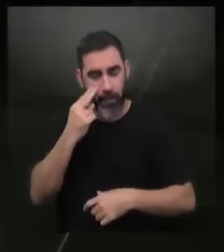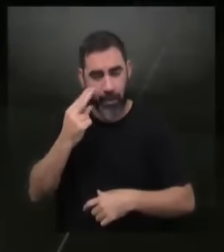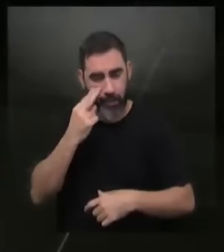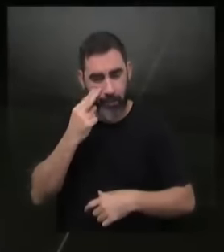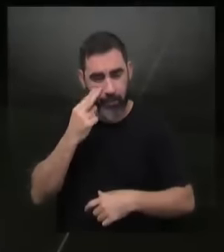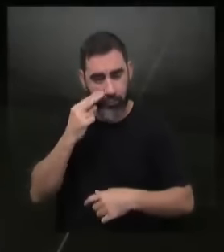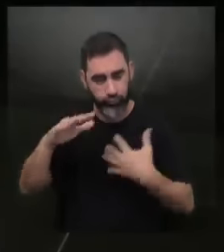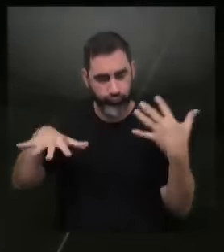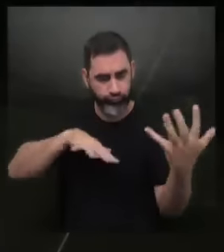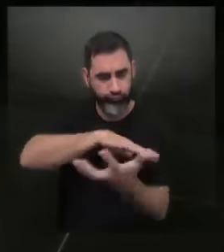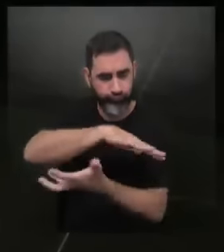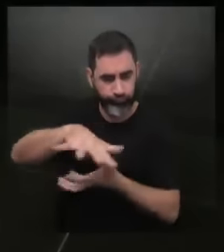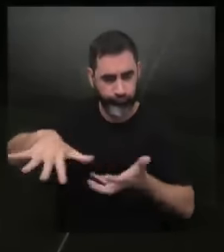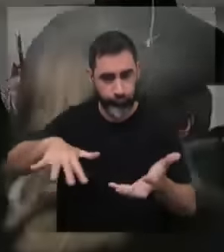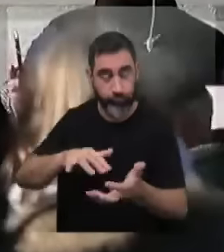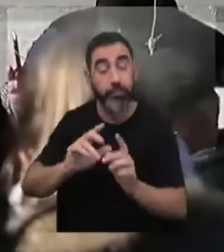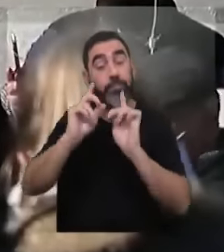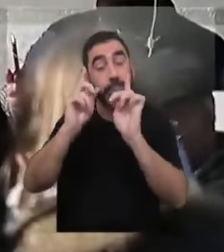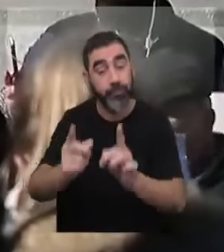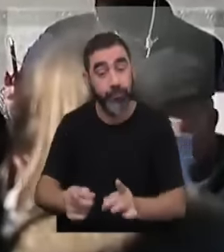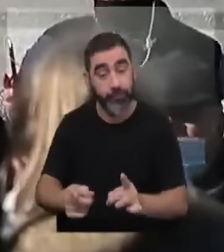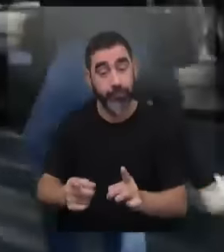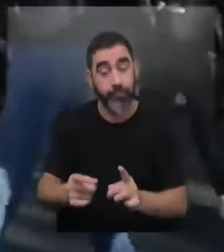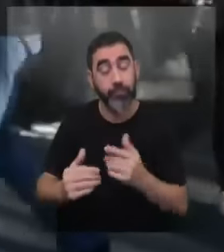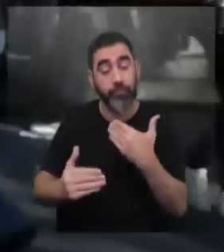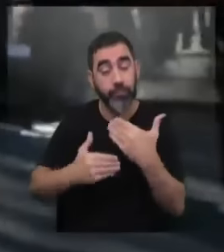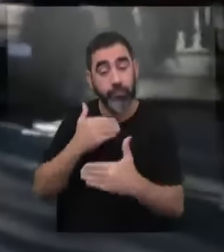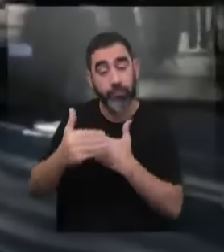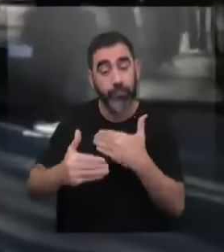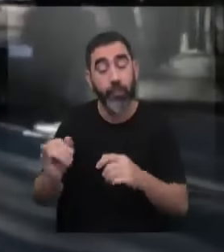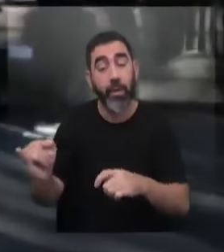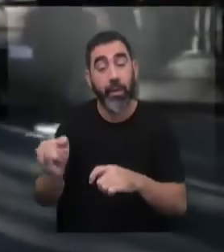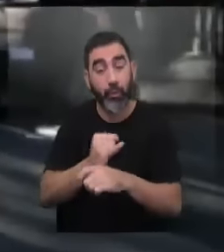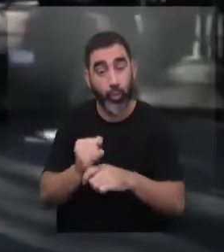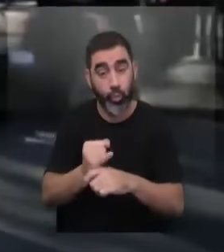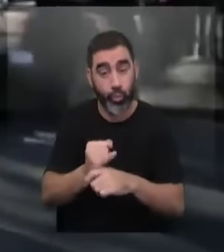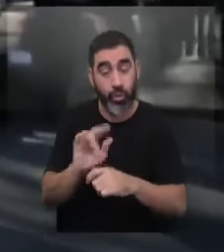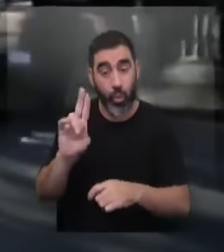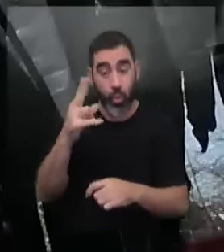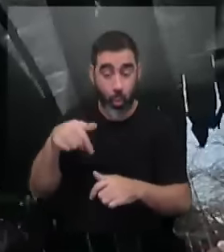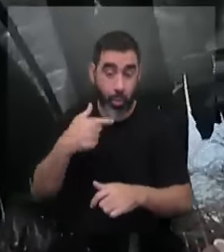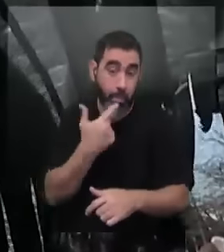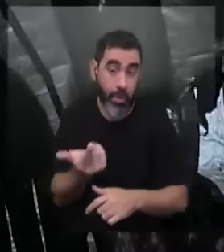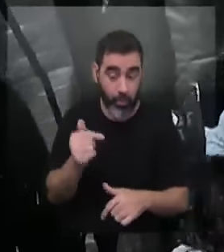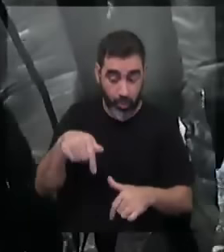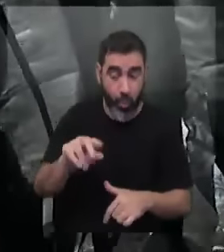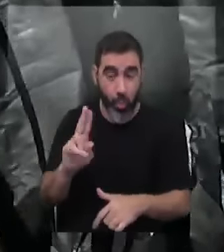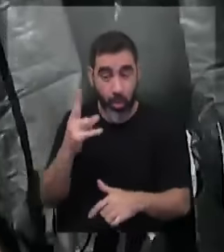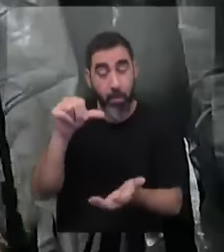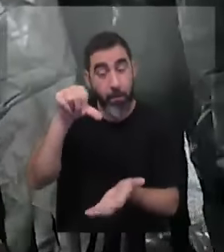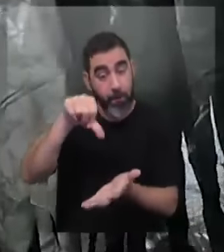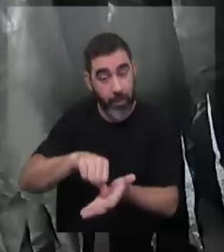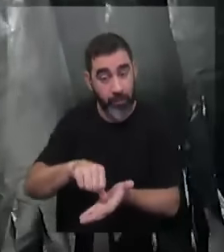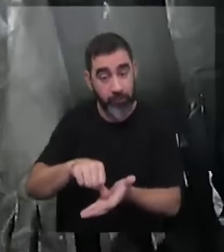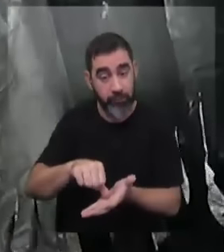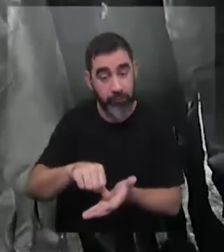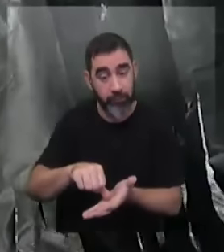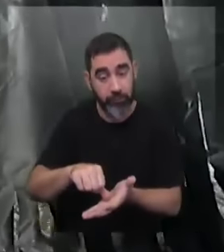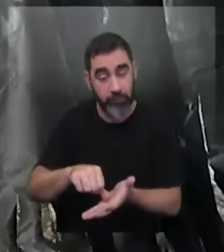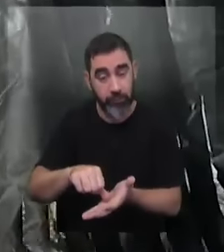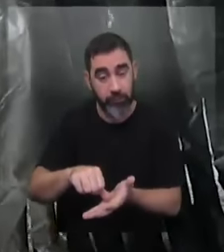periferias por otro lado está el funcionamiento de las instituciones el Uruguay por ejemplo es un país que tiene una tasa